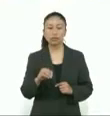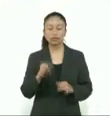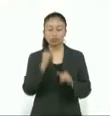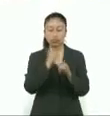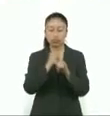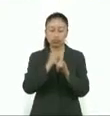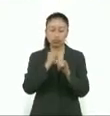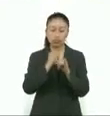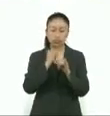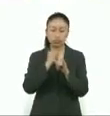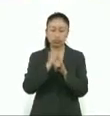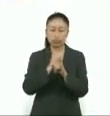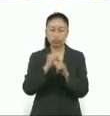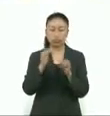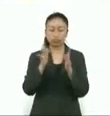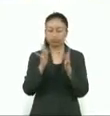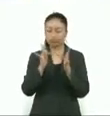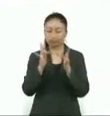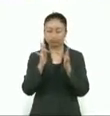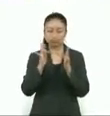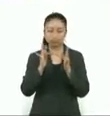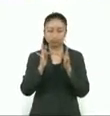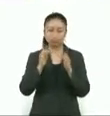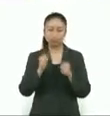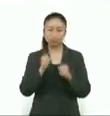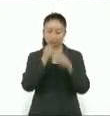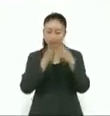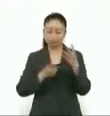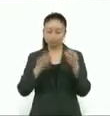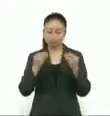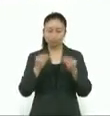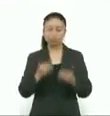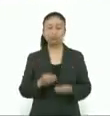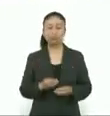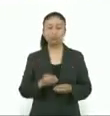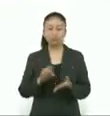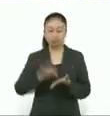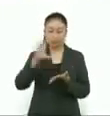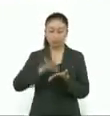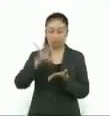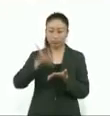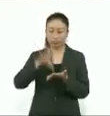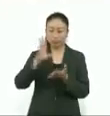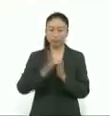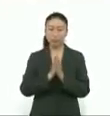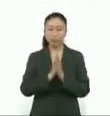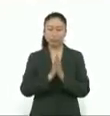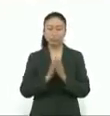evento, por favor. Y ahora...